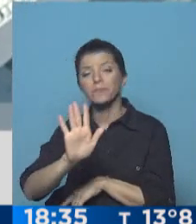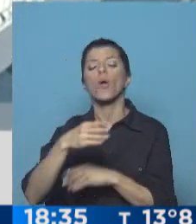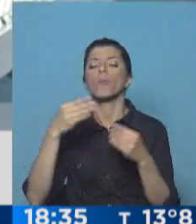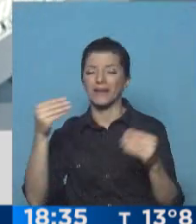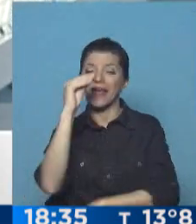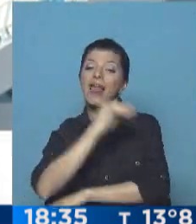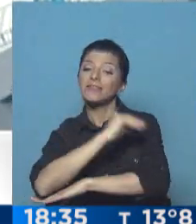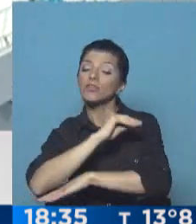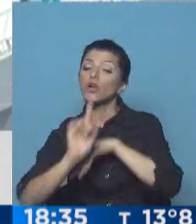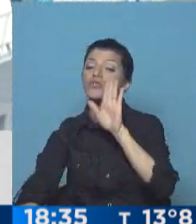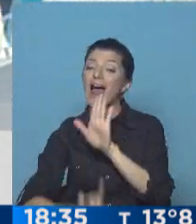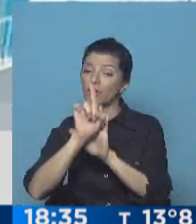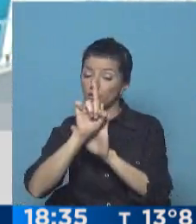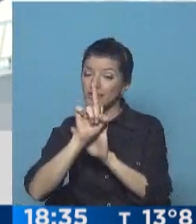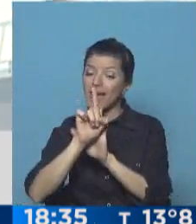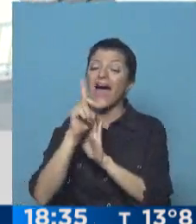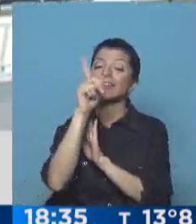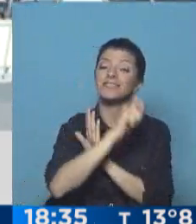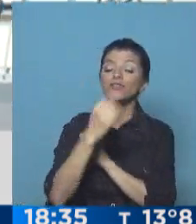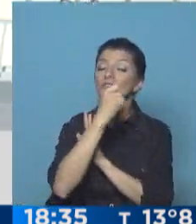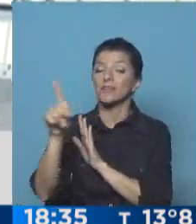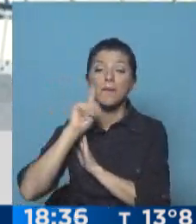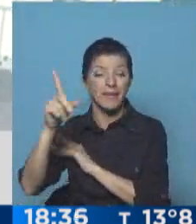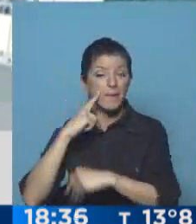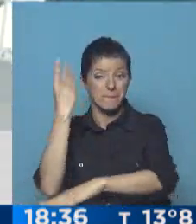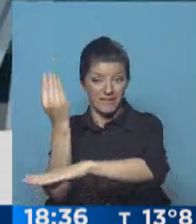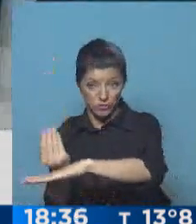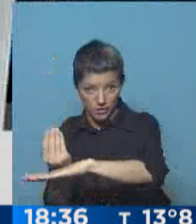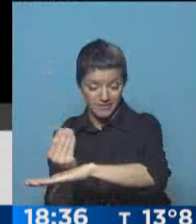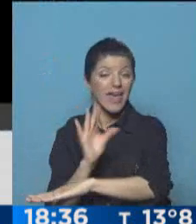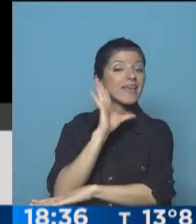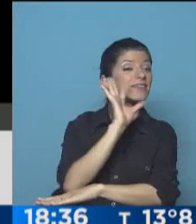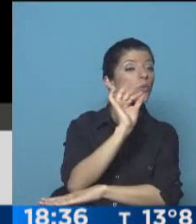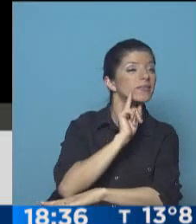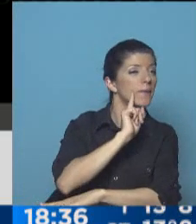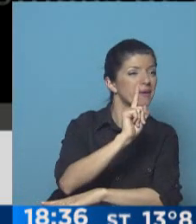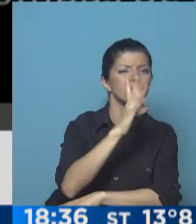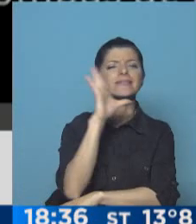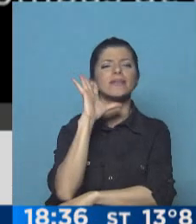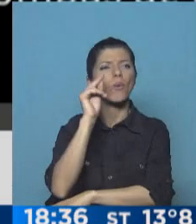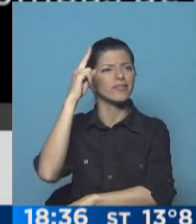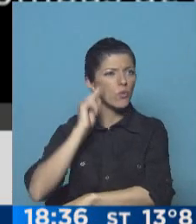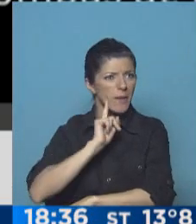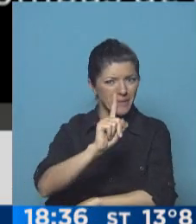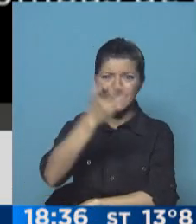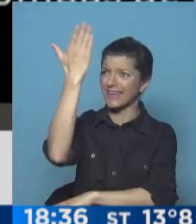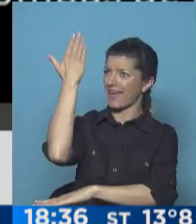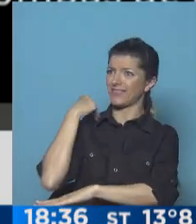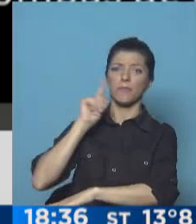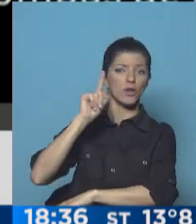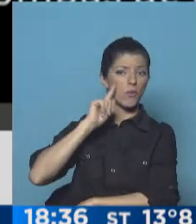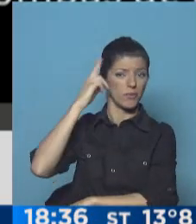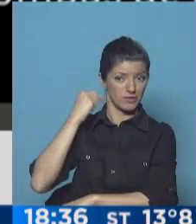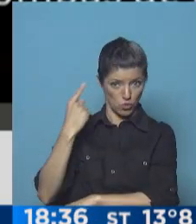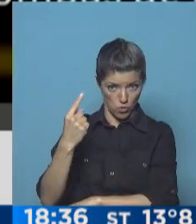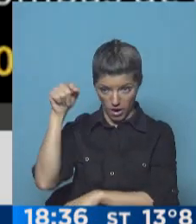Santa Cruz hay 160.000 personas contra 50.000, 59.000 que había en el año 91.